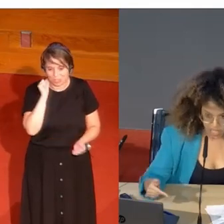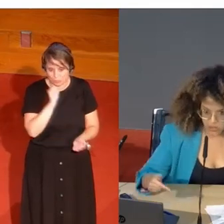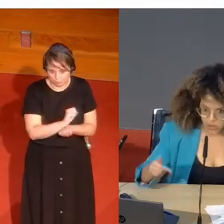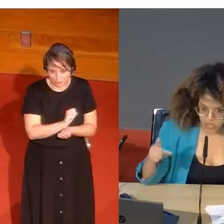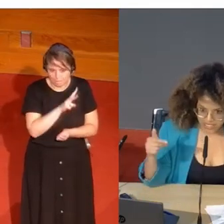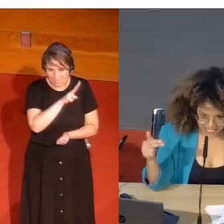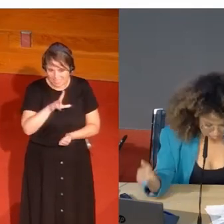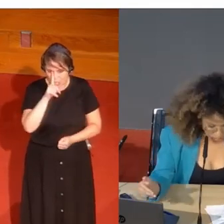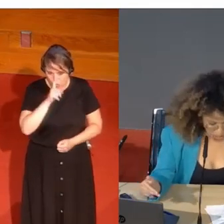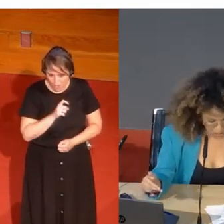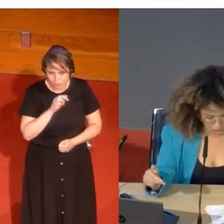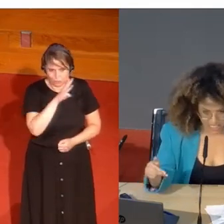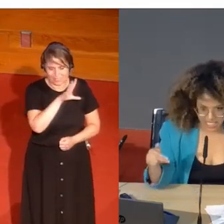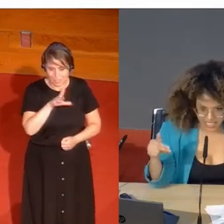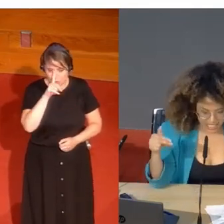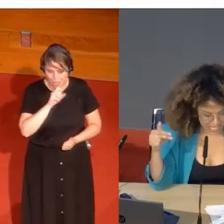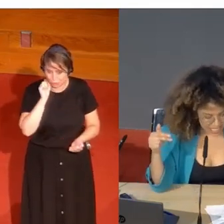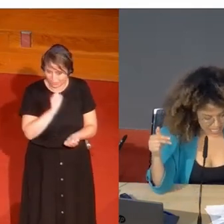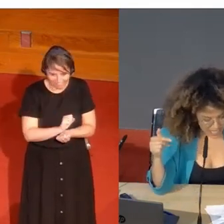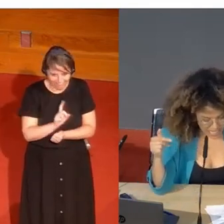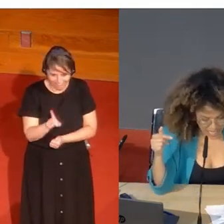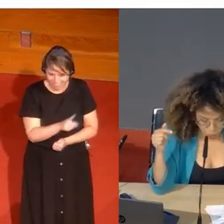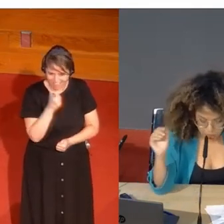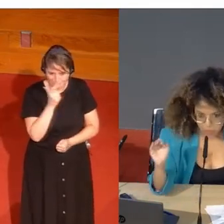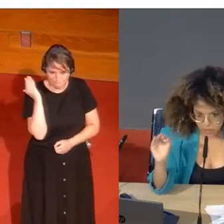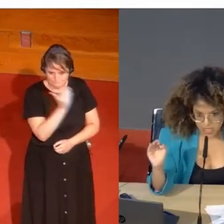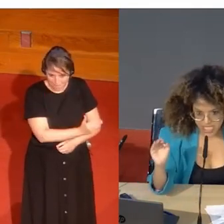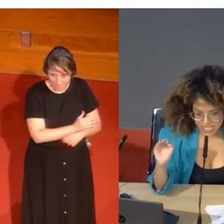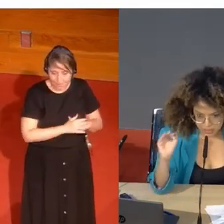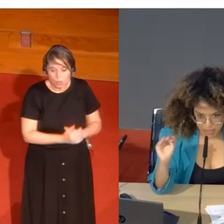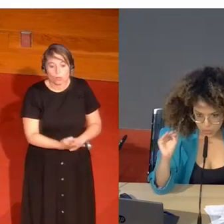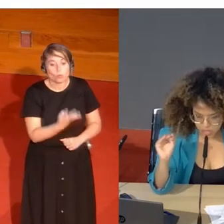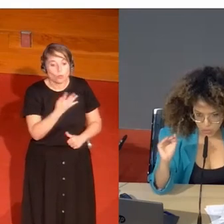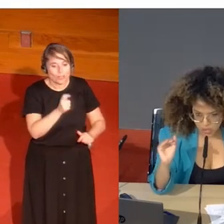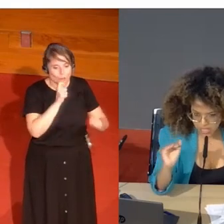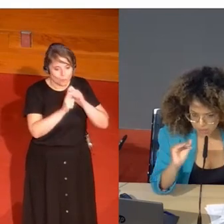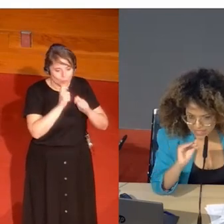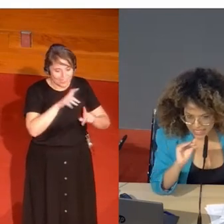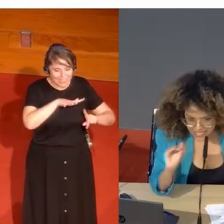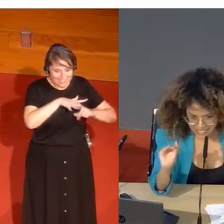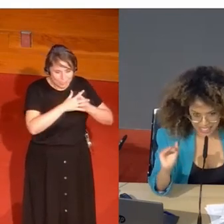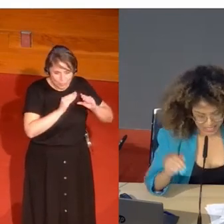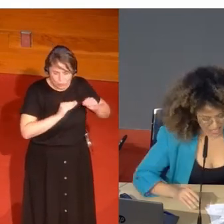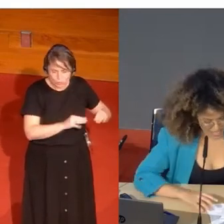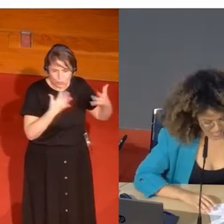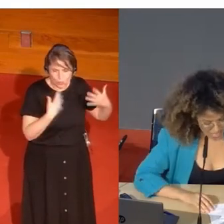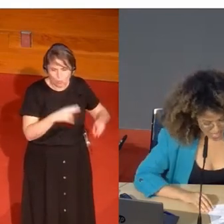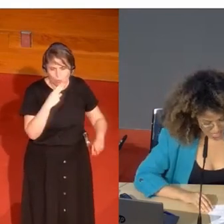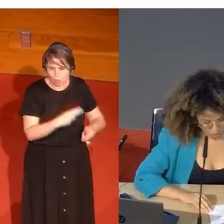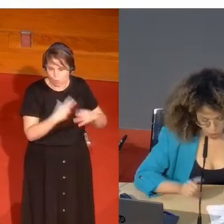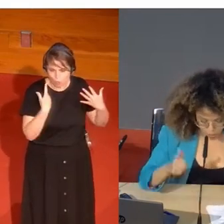25 años a 35 años de cárcel eh Hay cuatro periodistas que viven en una situación realmente crítica